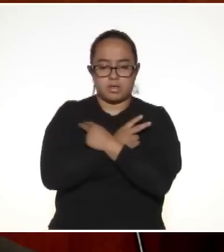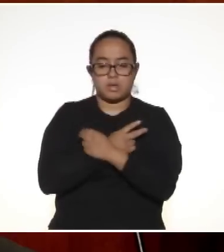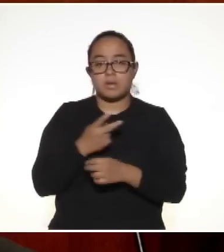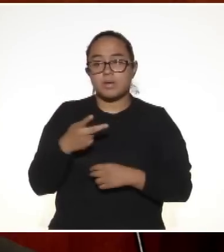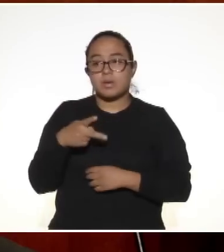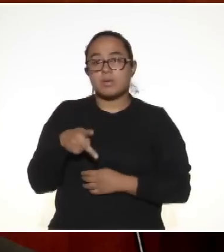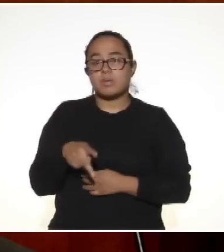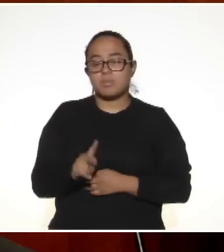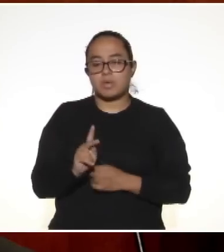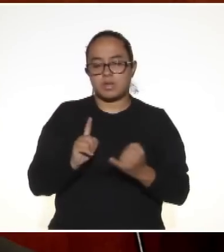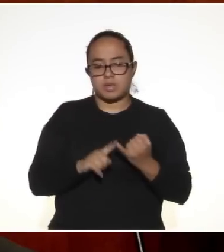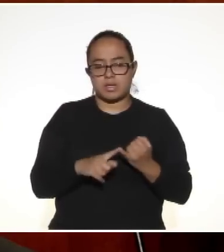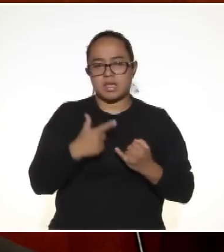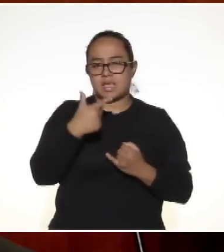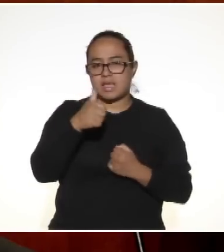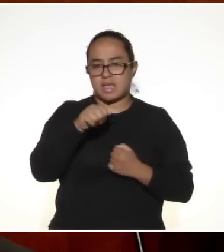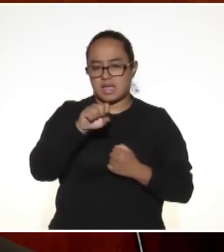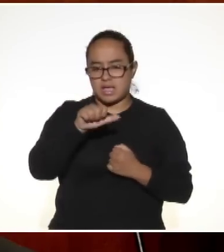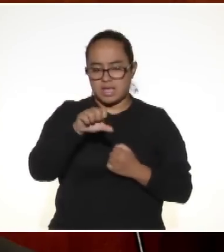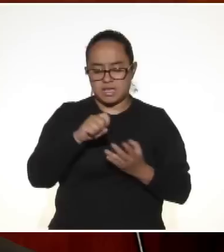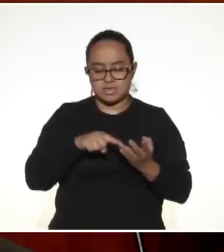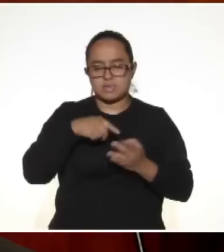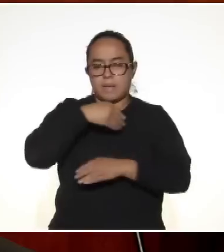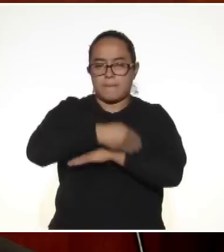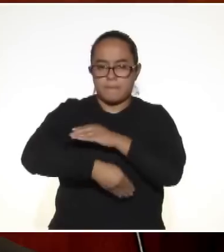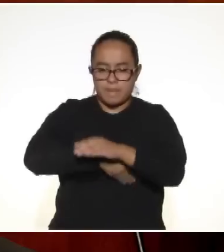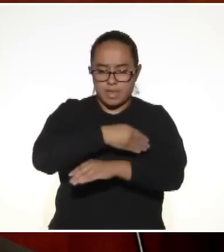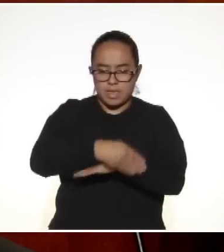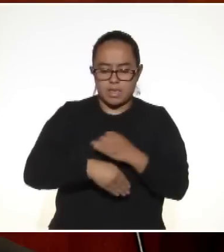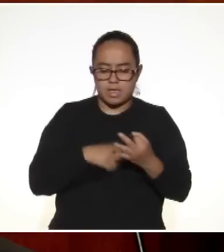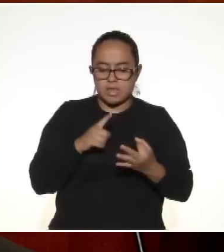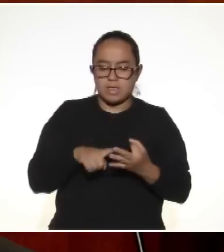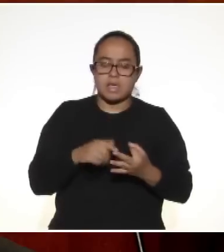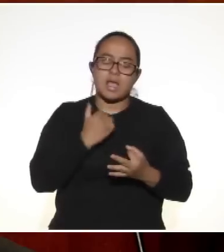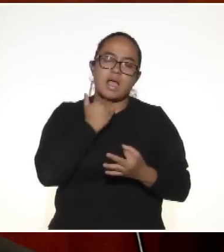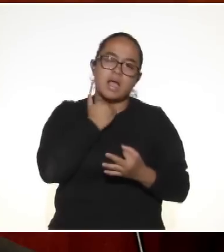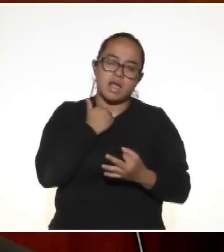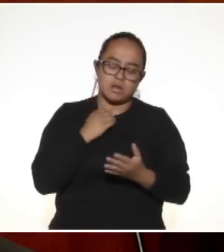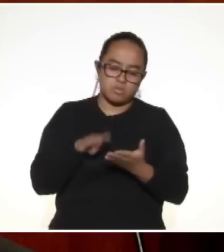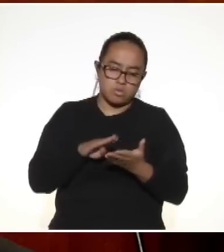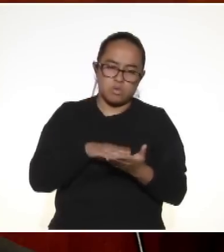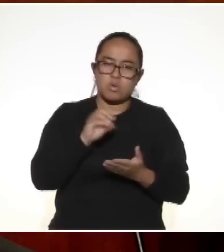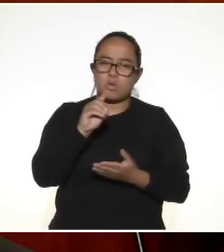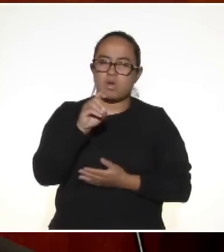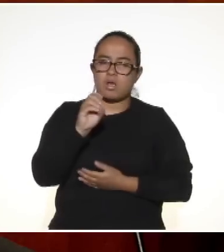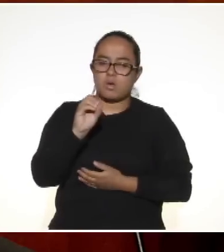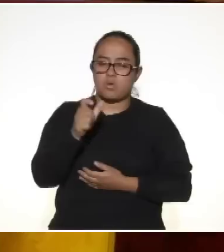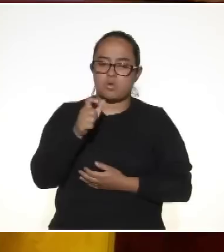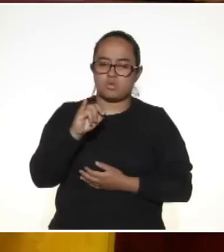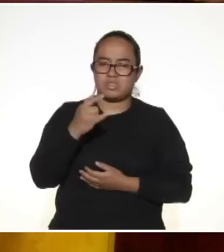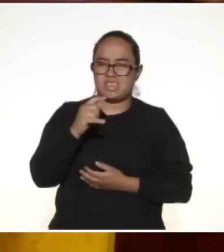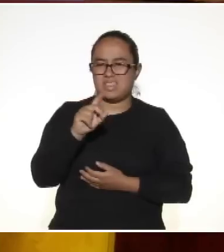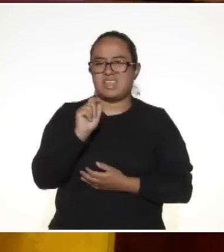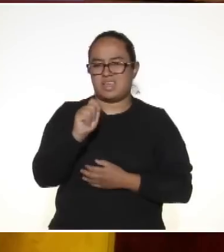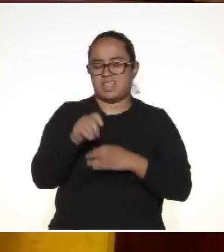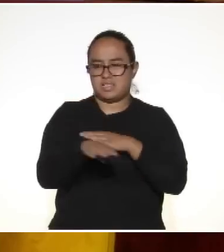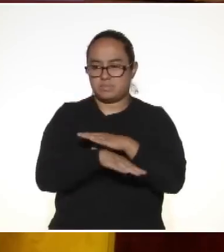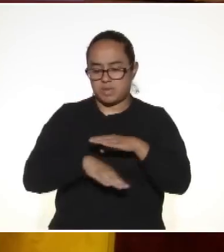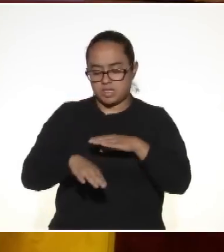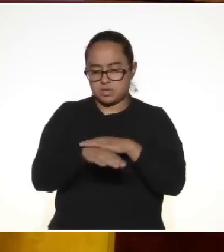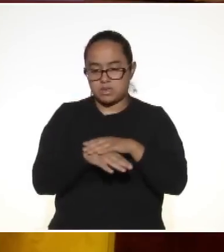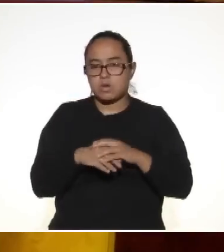lo pronto, lo que son gasas, vendas, equipo de curación básico. Pero pongo un